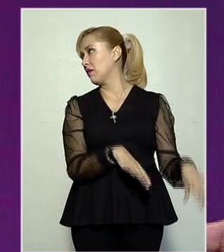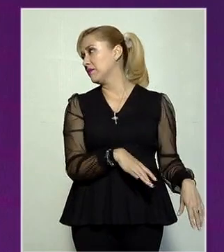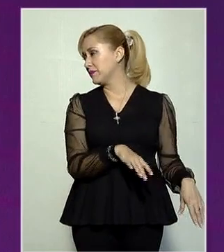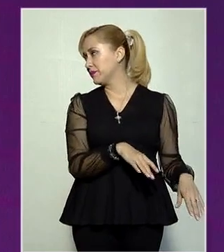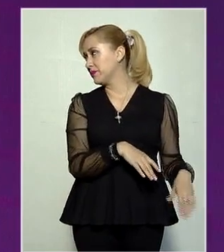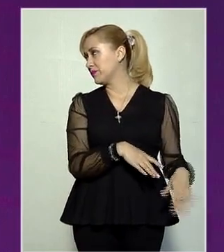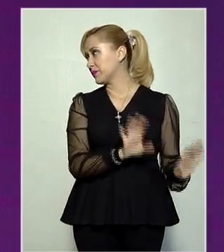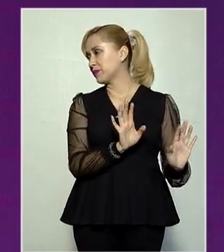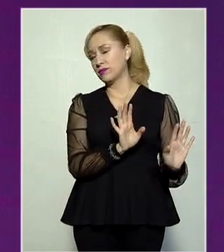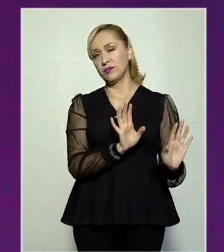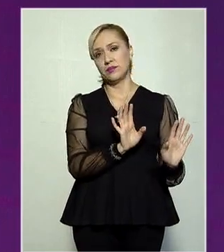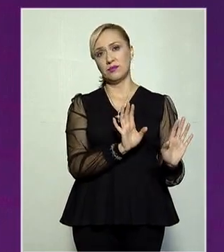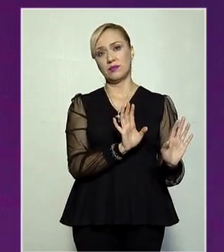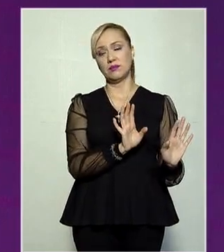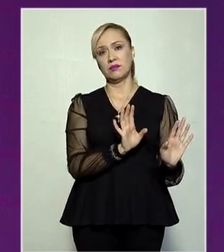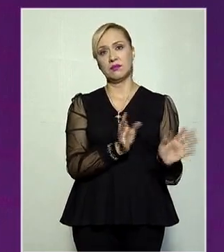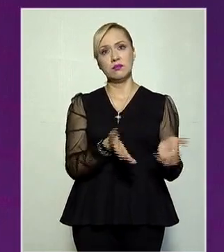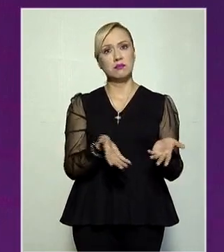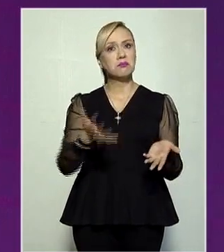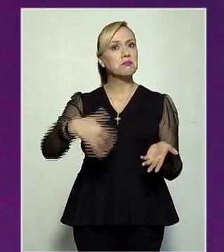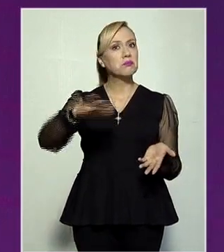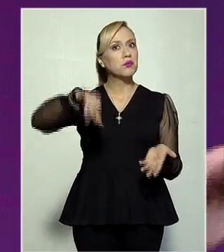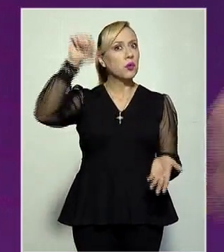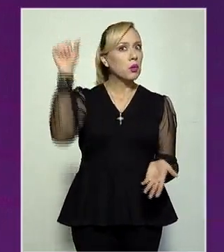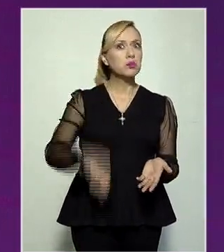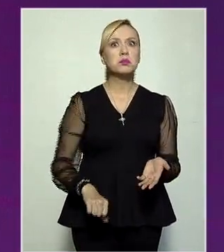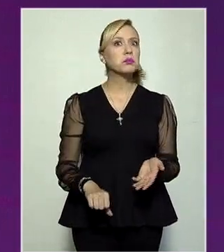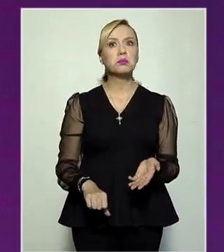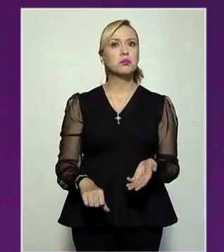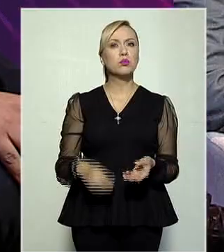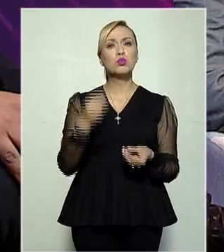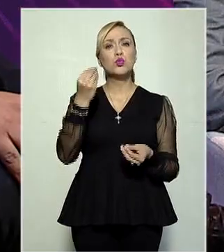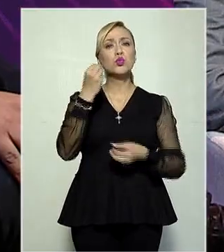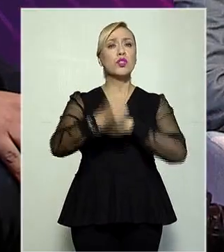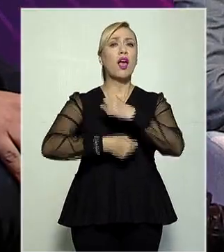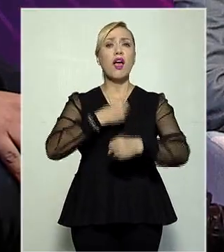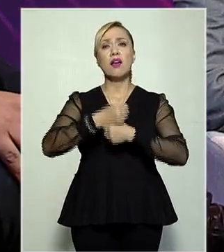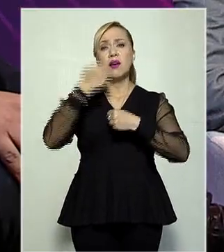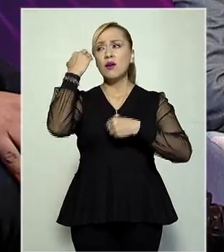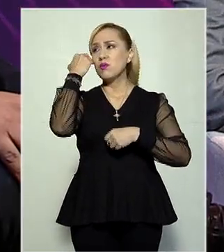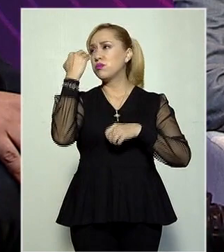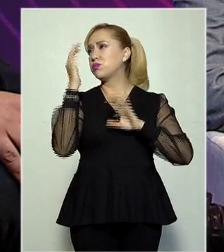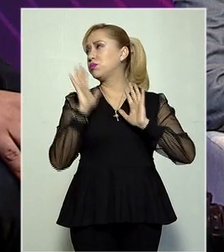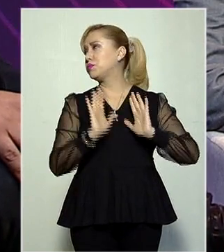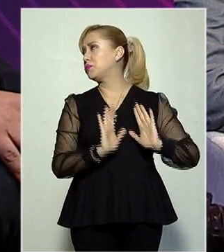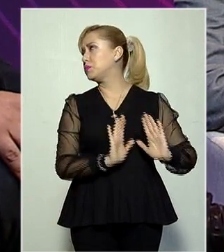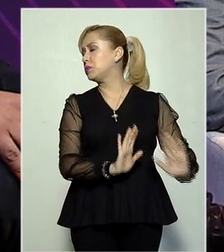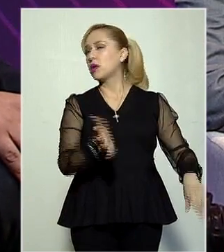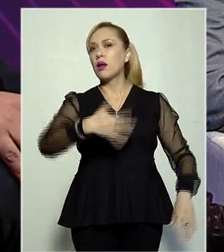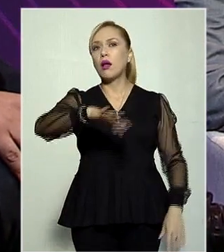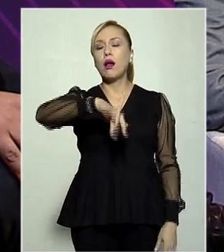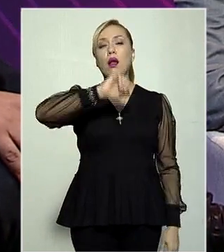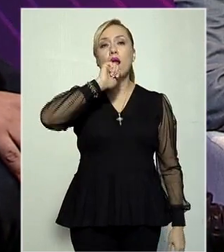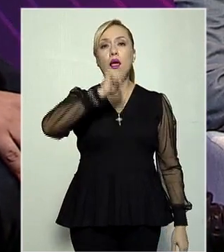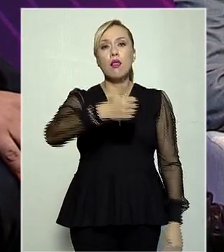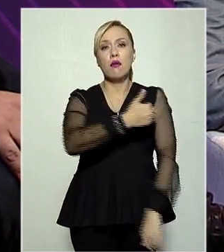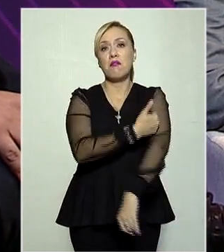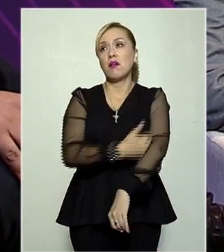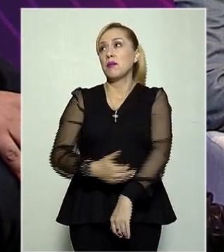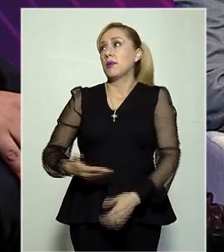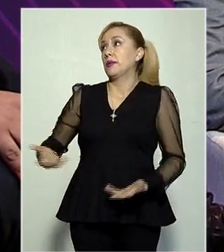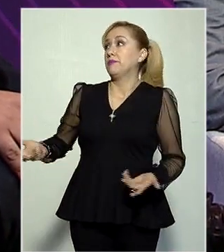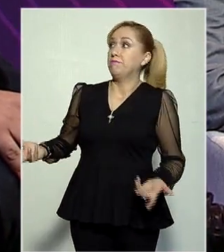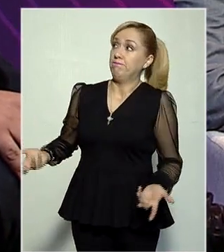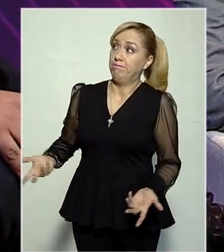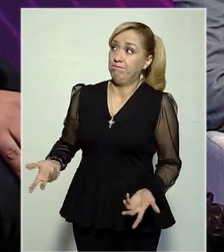No solo no hay búsqueda inmediata, sino que se dejaron pasar muchos años sin hacer búsqueda, lo que llevó a las familias a hacer la